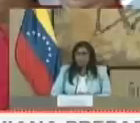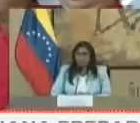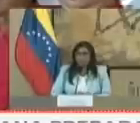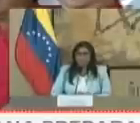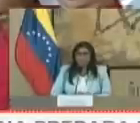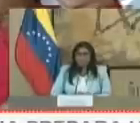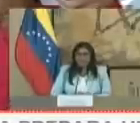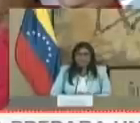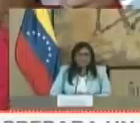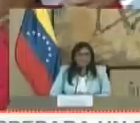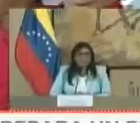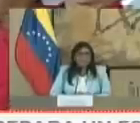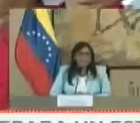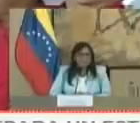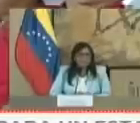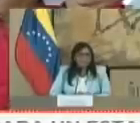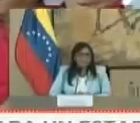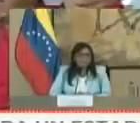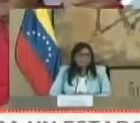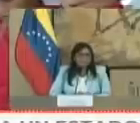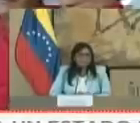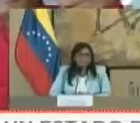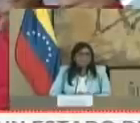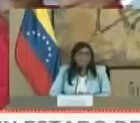conocido por todas y todos.